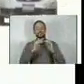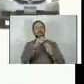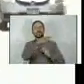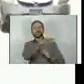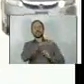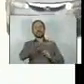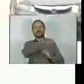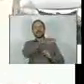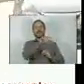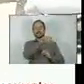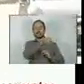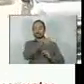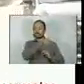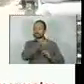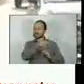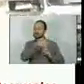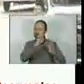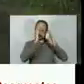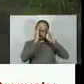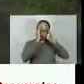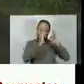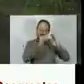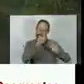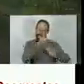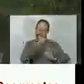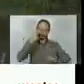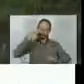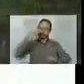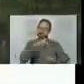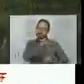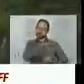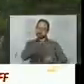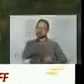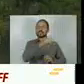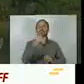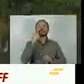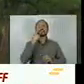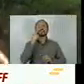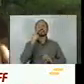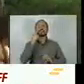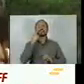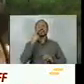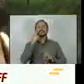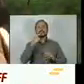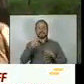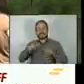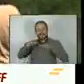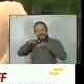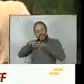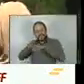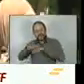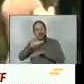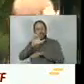zonas donde debería prestarse atención es en las bordas del Bajo Lempa.